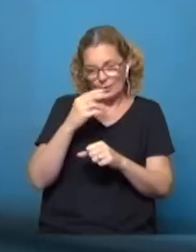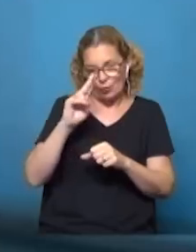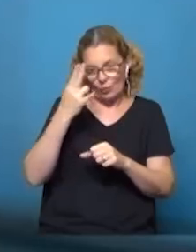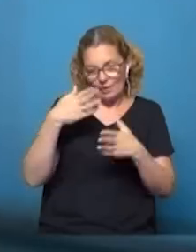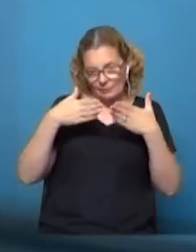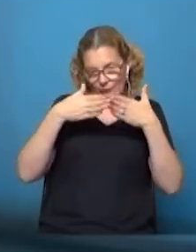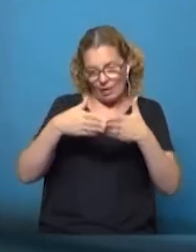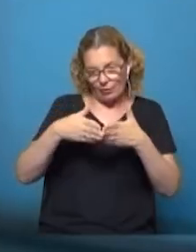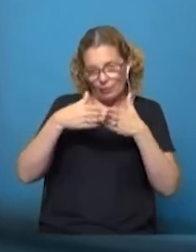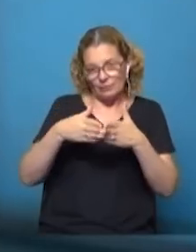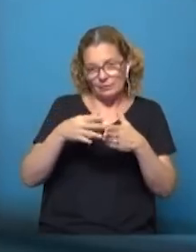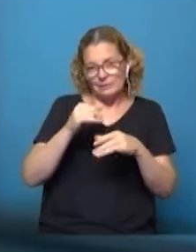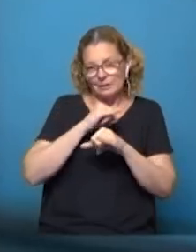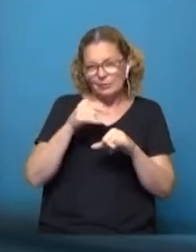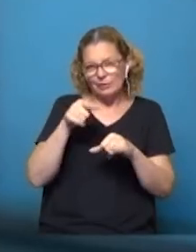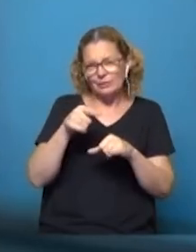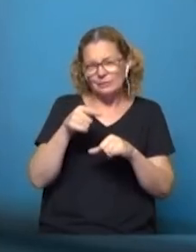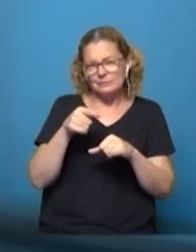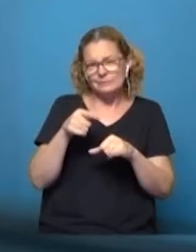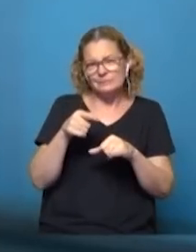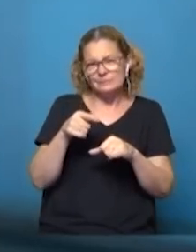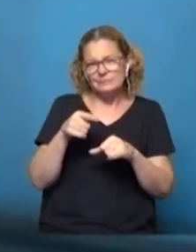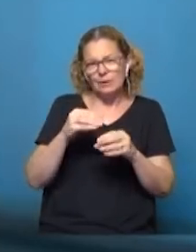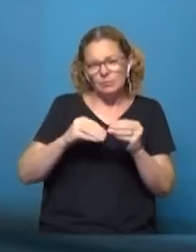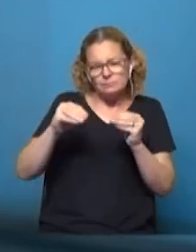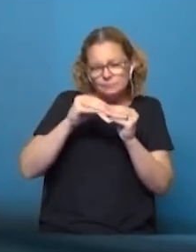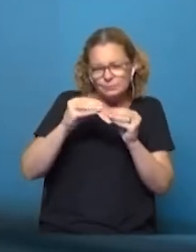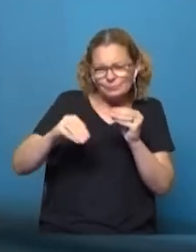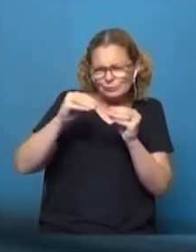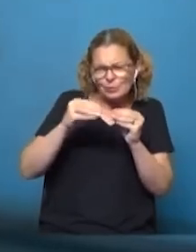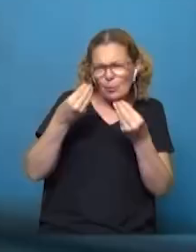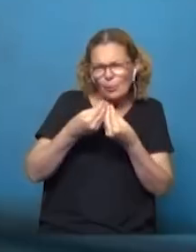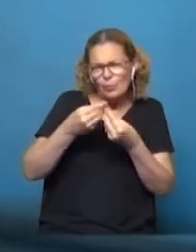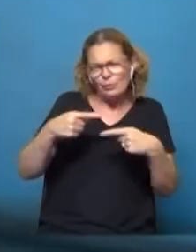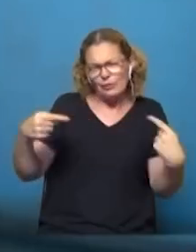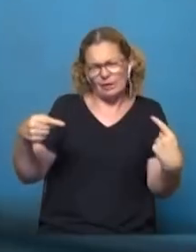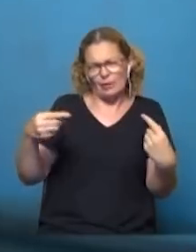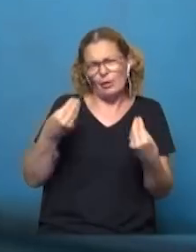la suma termino con esto la suma de hechos